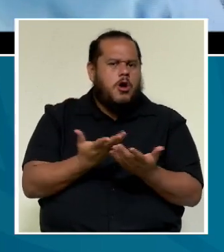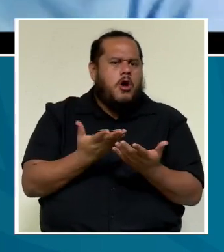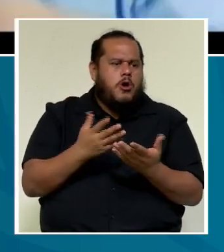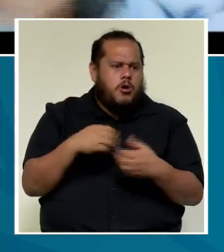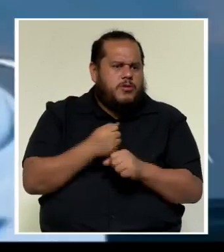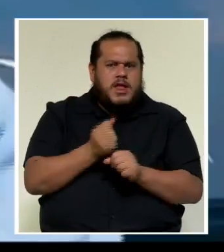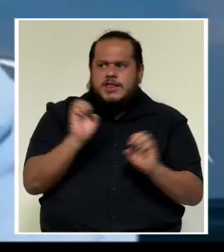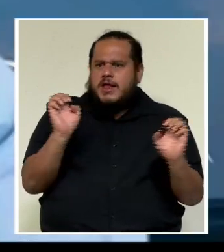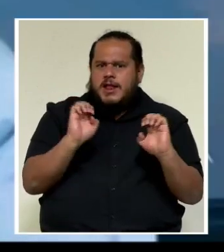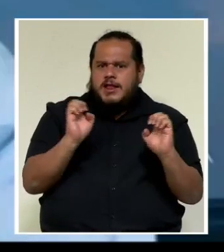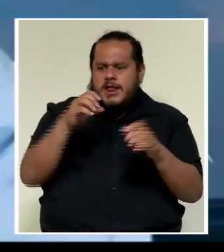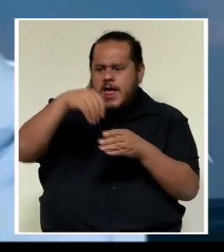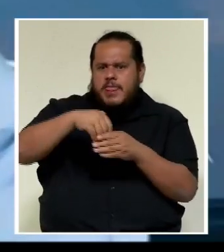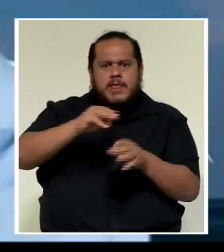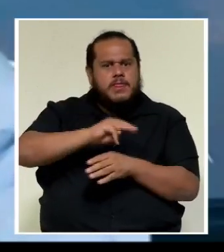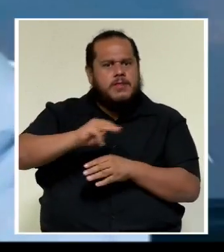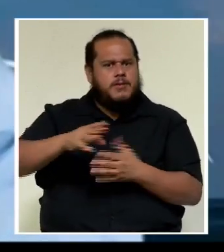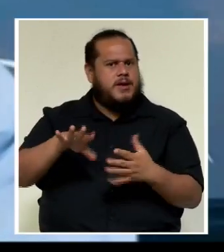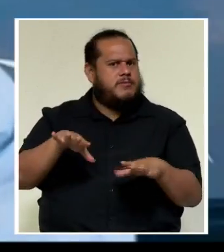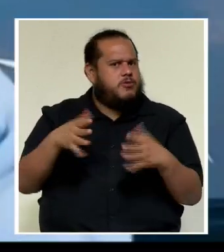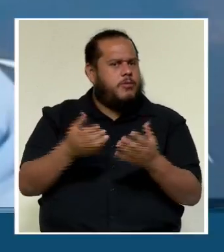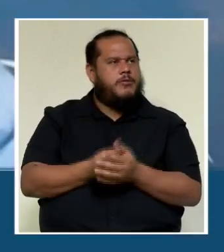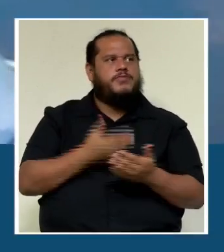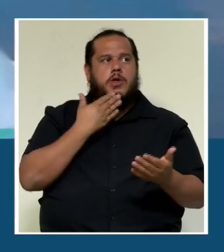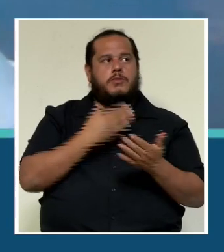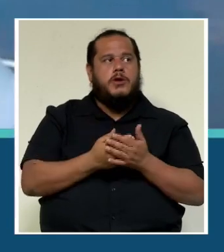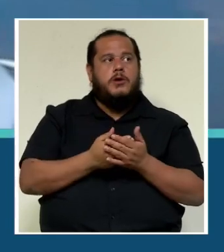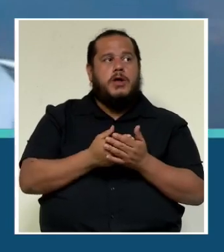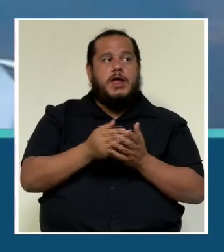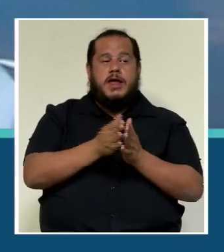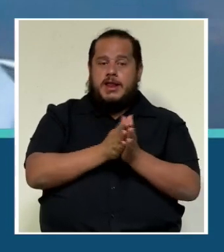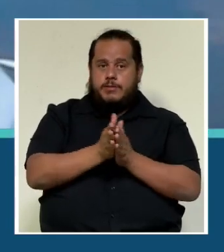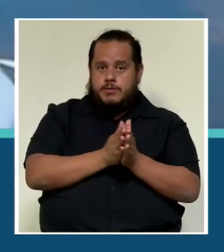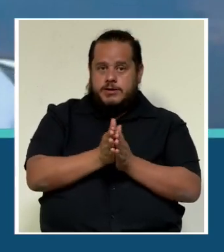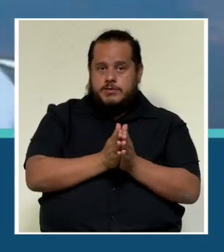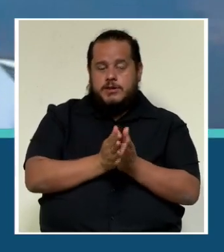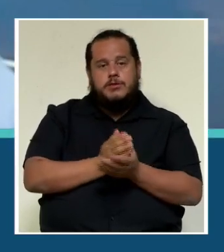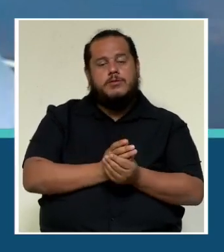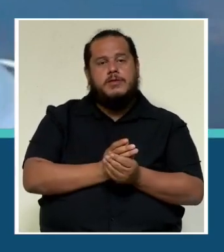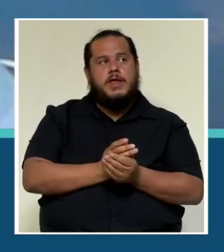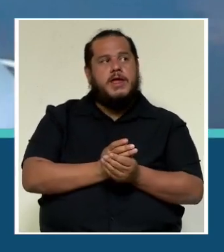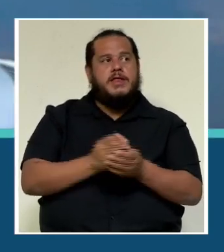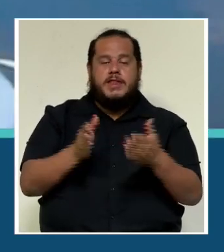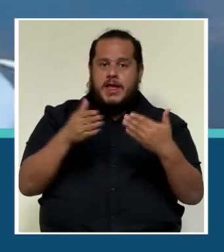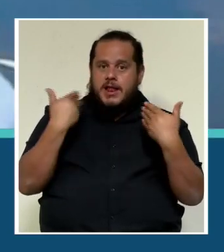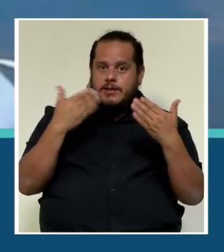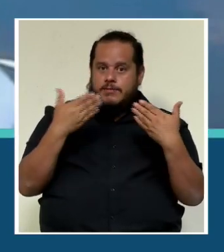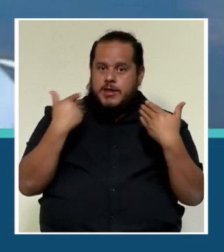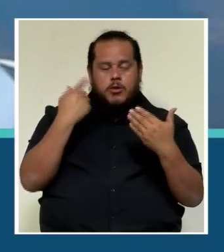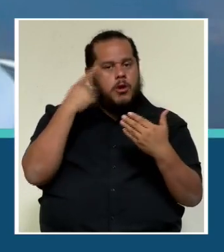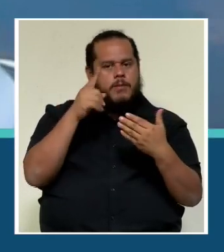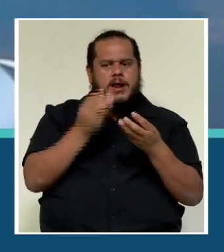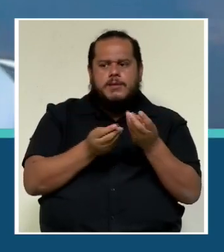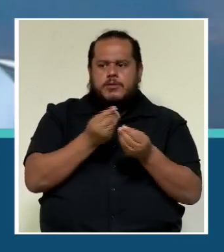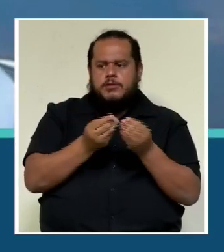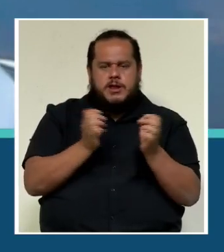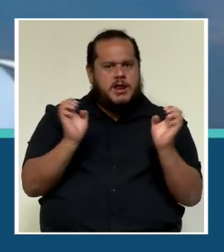Bueno, vamos a ver, en realidad el aprovechamiento del viento para generar energía